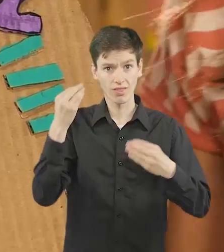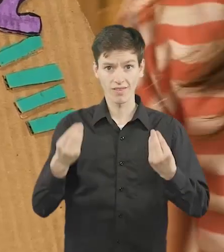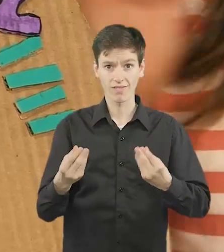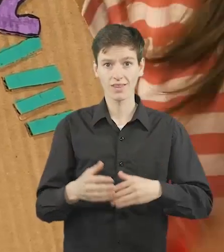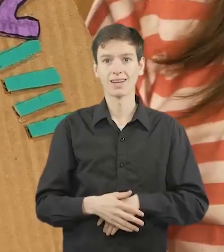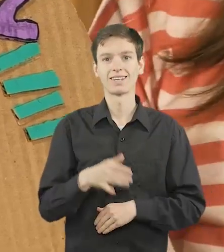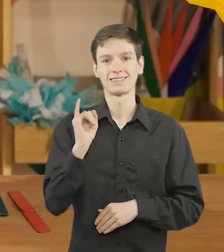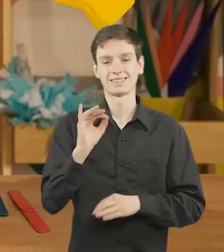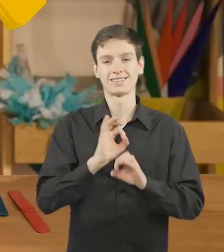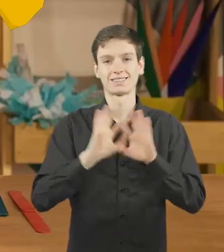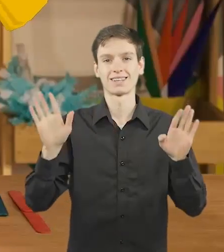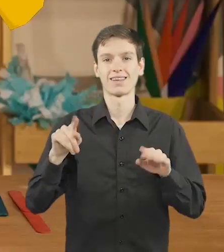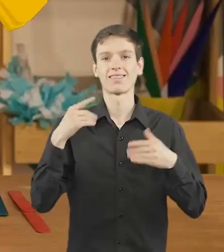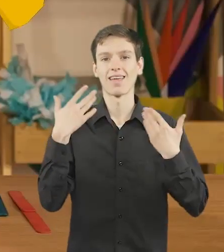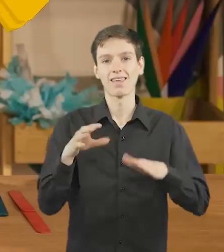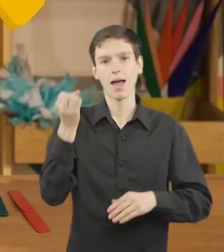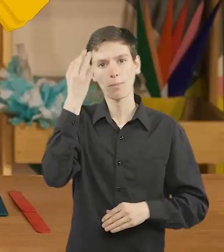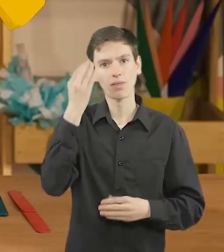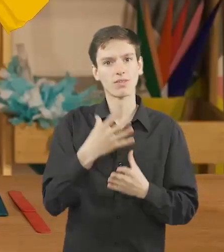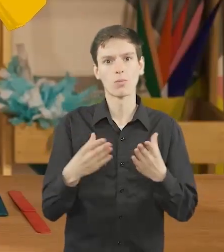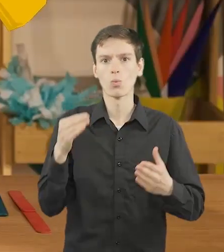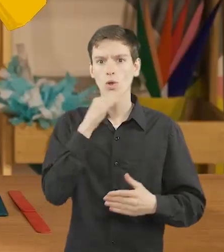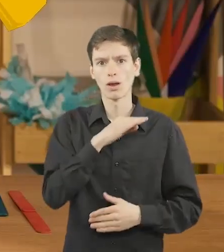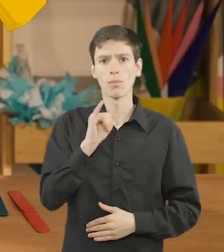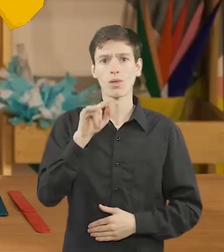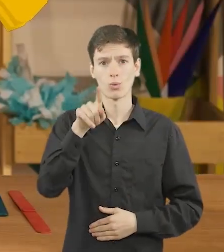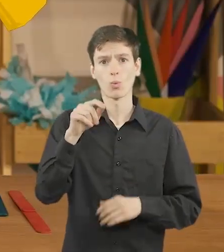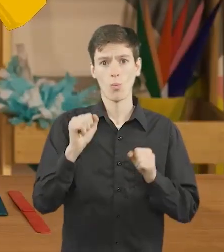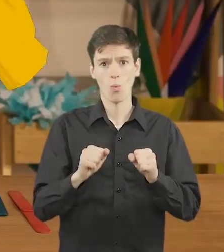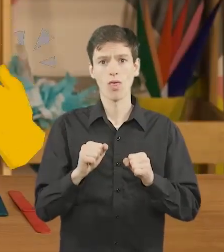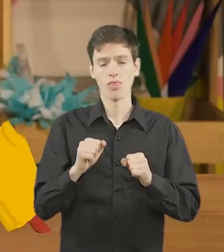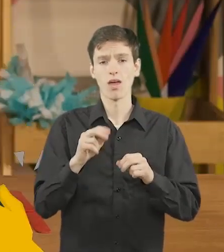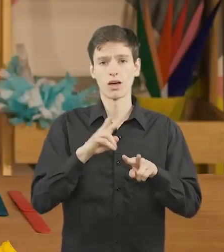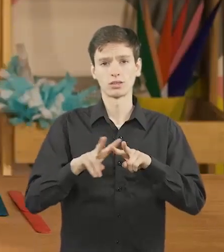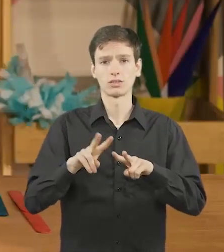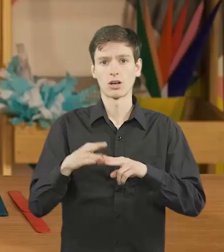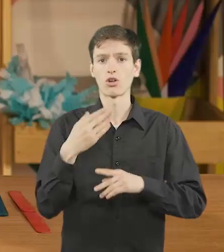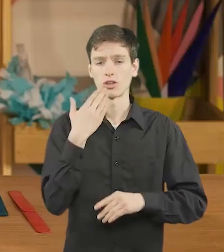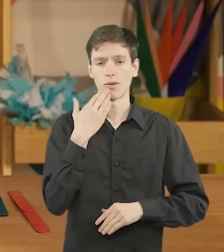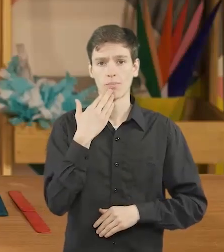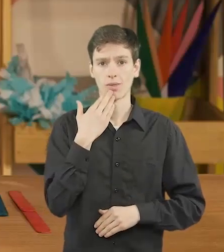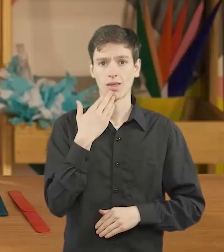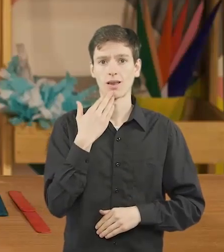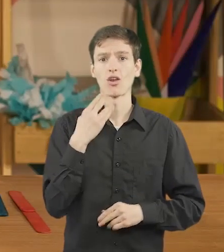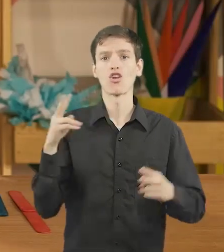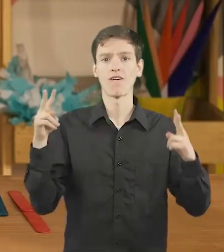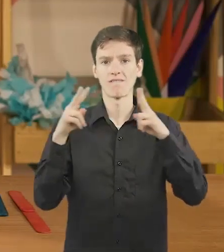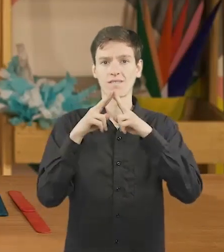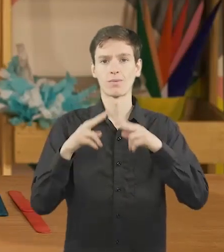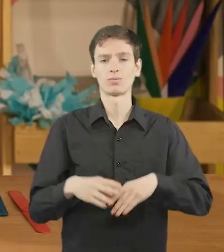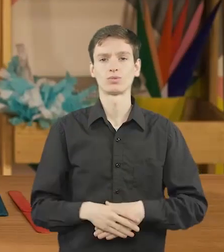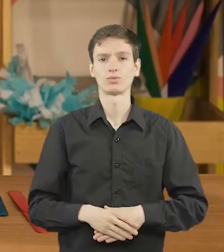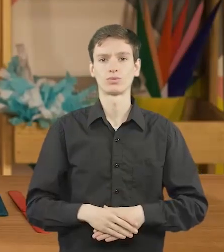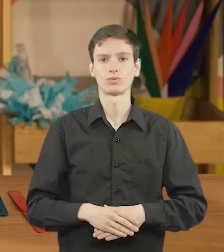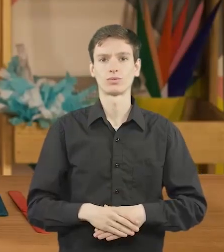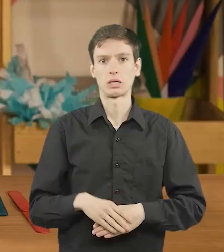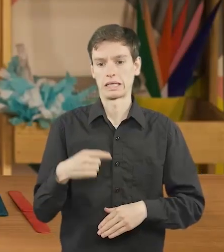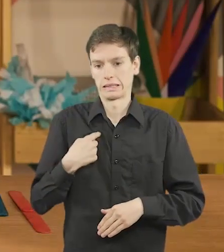Ajá. ¿Entendieron? Sí. Excelente. Aprendiste muy rápido. Y tú también puedes hacerlo. Nos vemos.